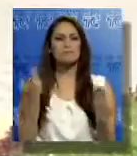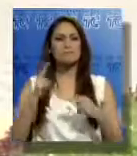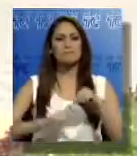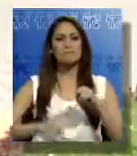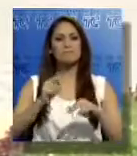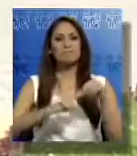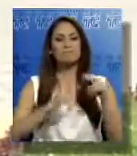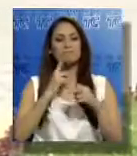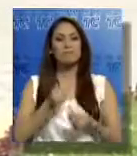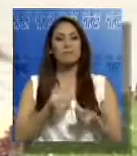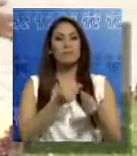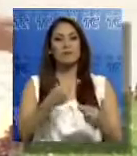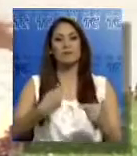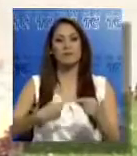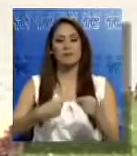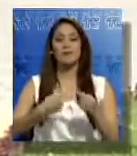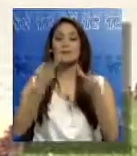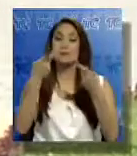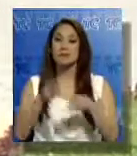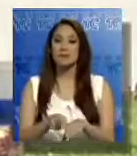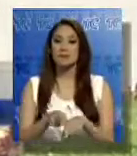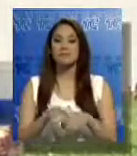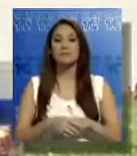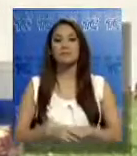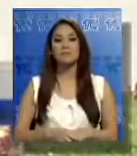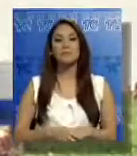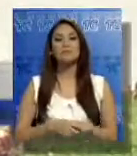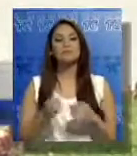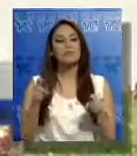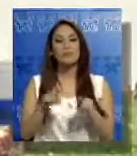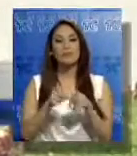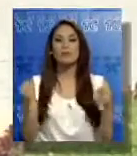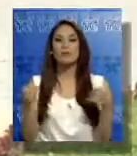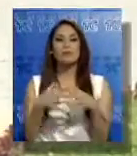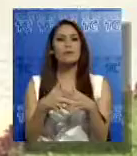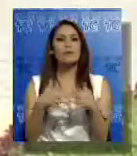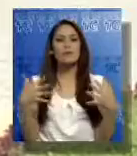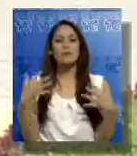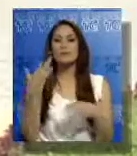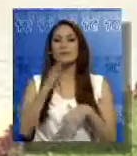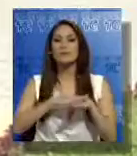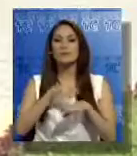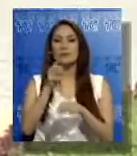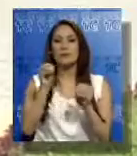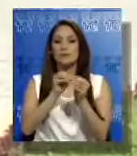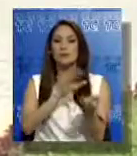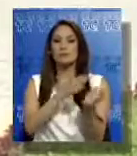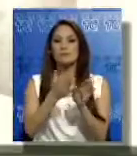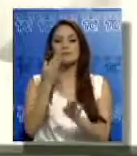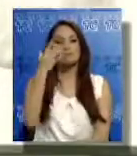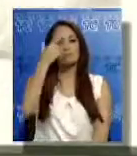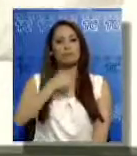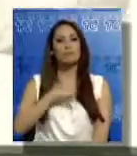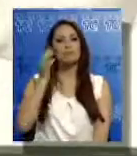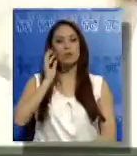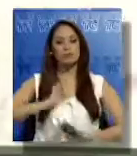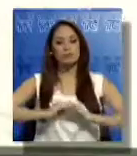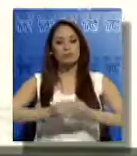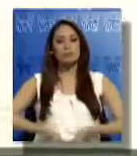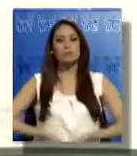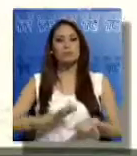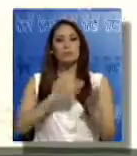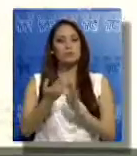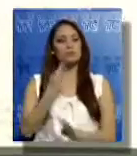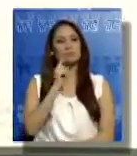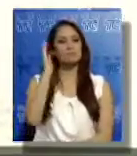serán entregadas en Quito y que además son parte de la red de entidades de lucha contra la mortalidad materna. Solamente 15